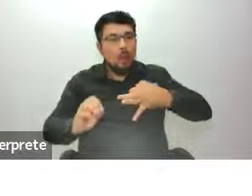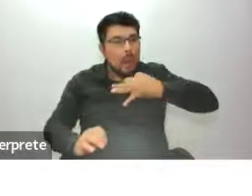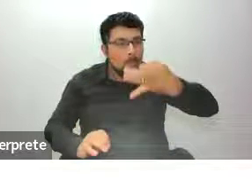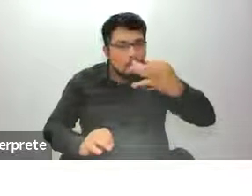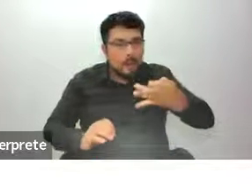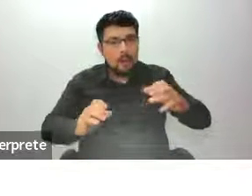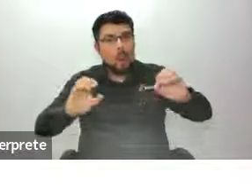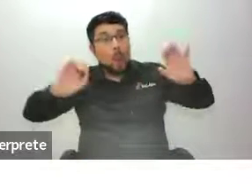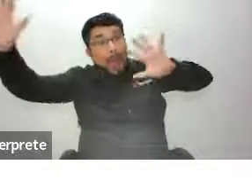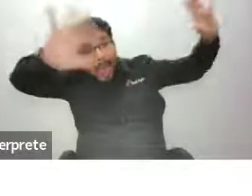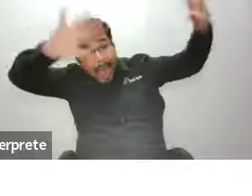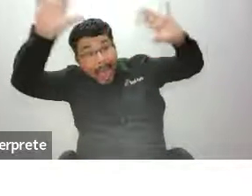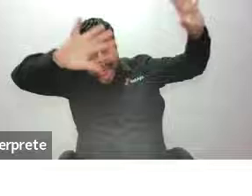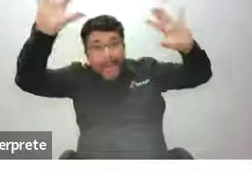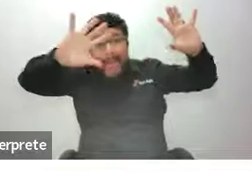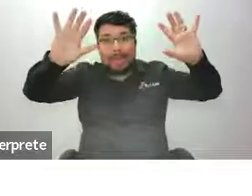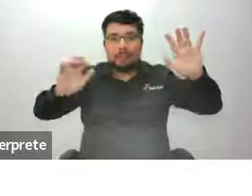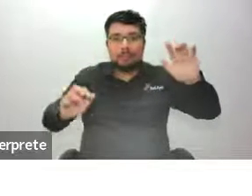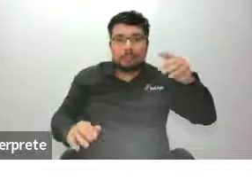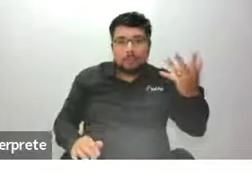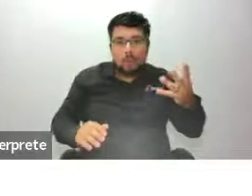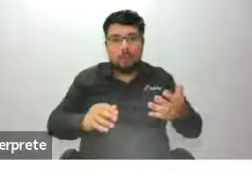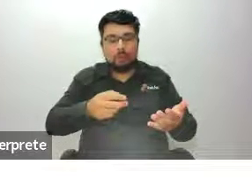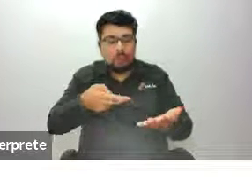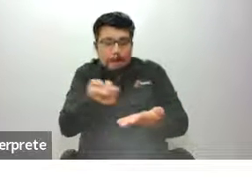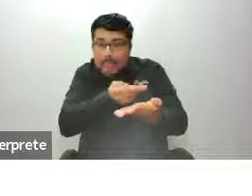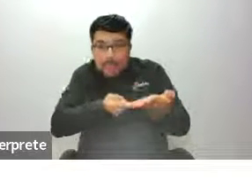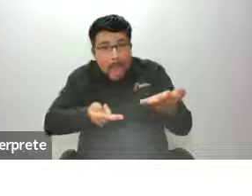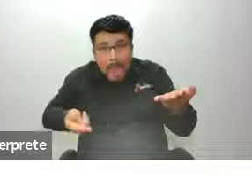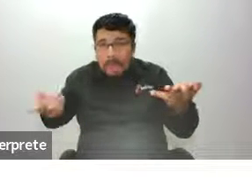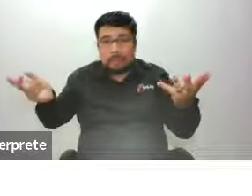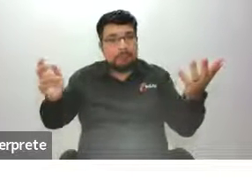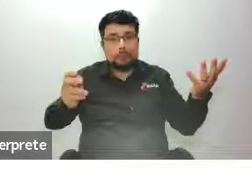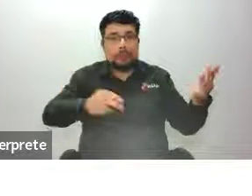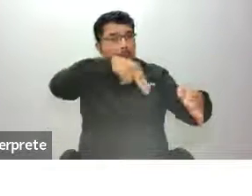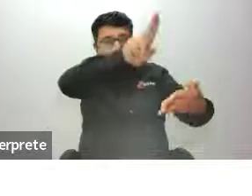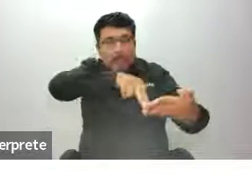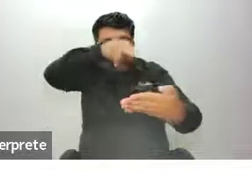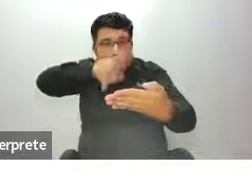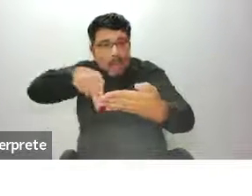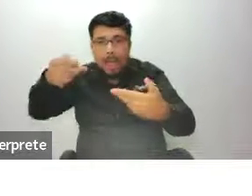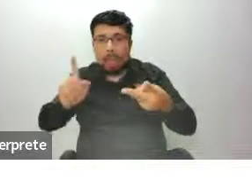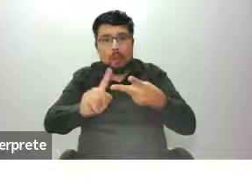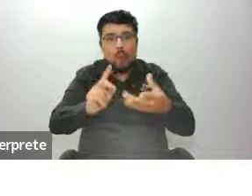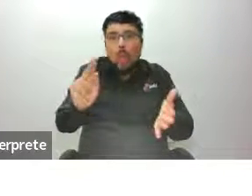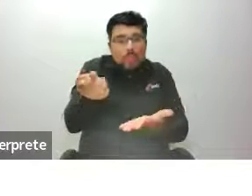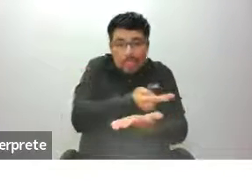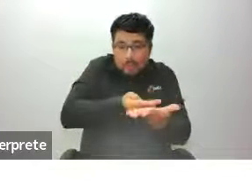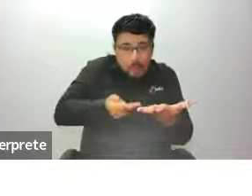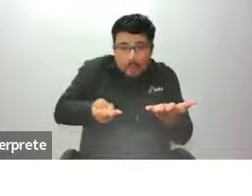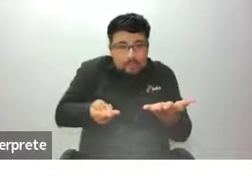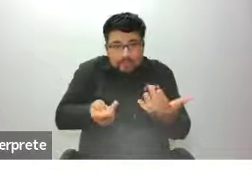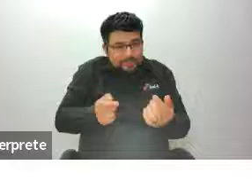una seña, también pintar, también dibujar, ¿sí? Hay